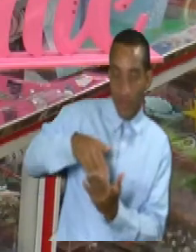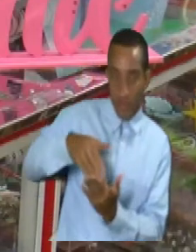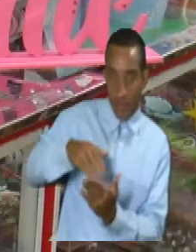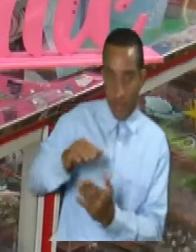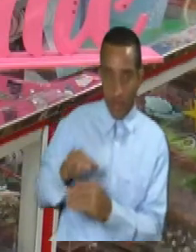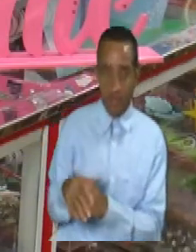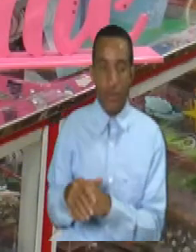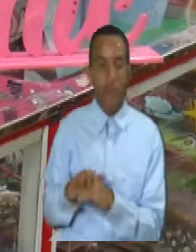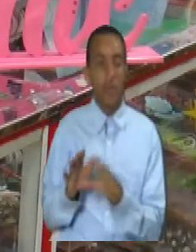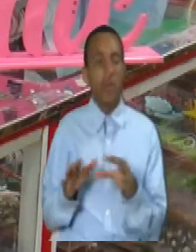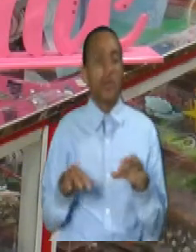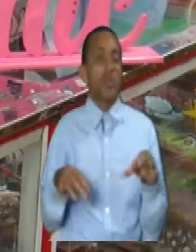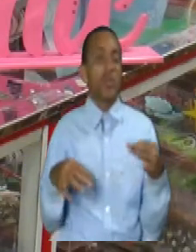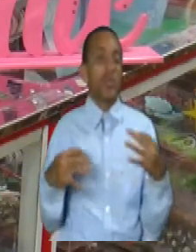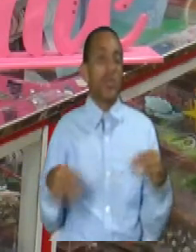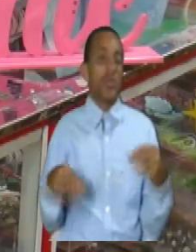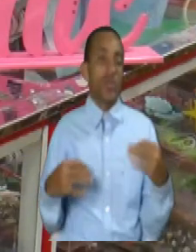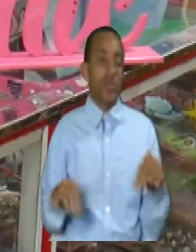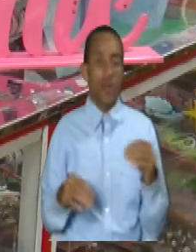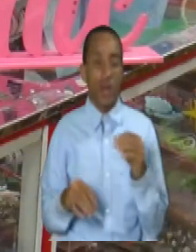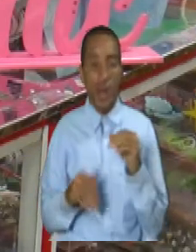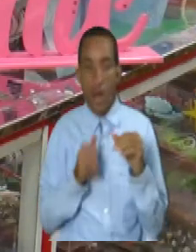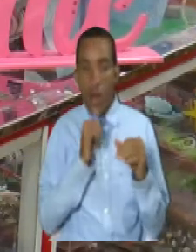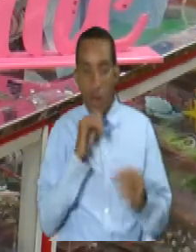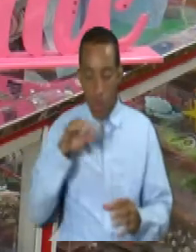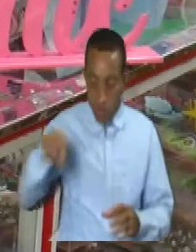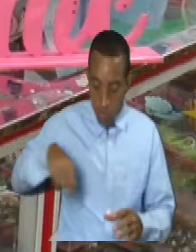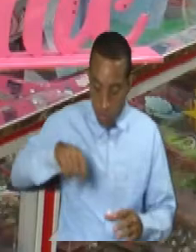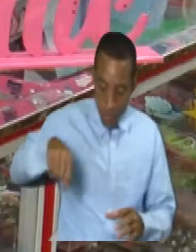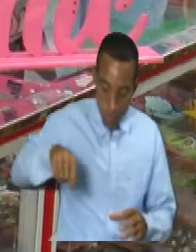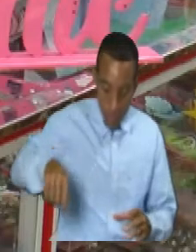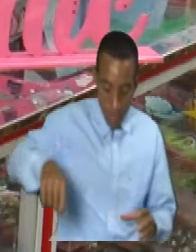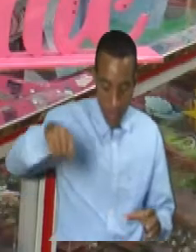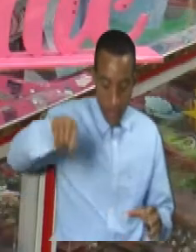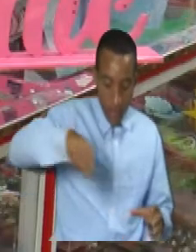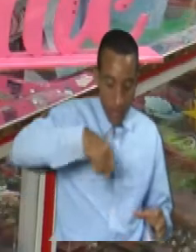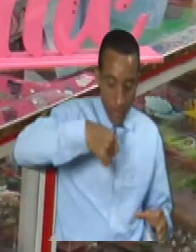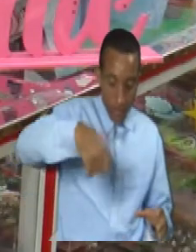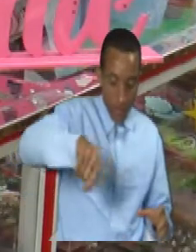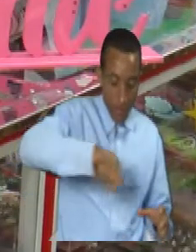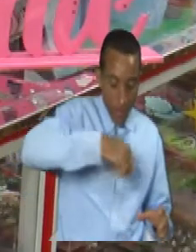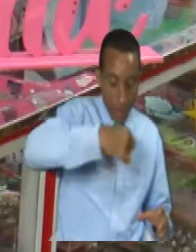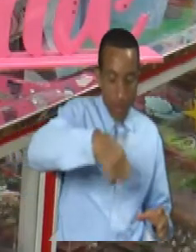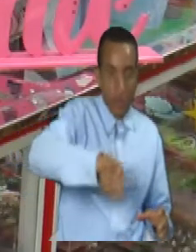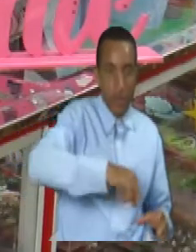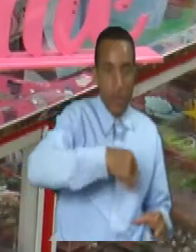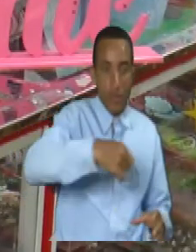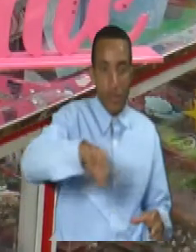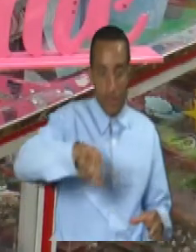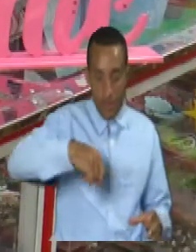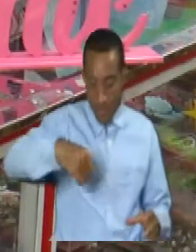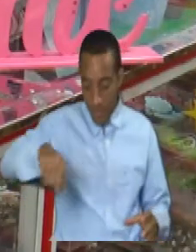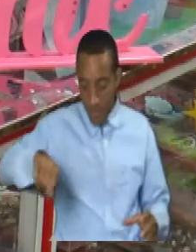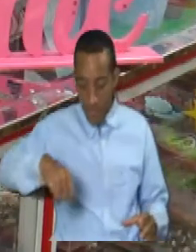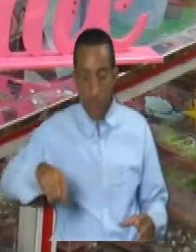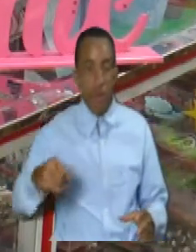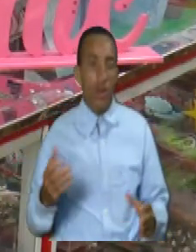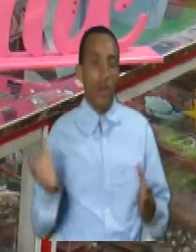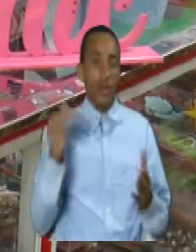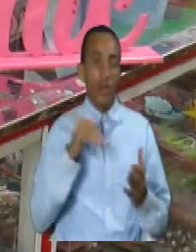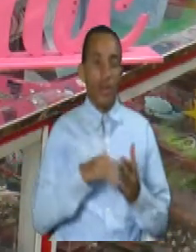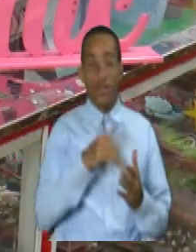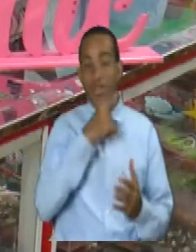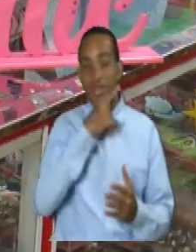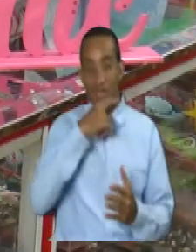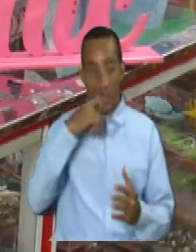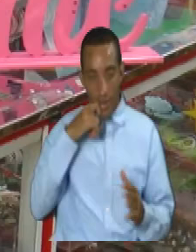pintura es muy sencillo, con un poquito de agua, el pincel, y empezamos a pasar la pintura sobre la madera. Nuevamente se deja secar